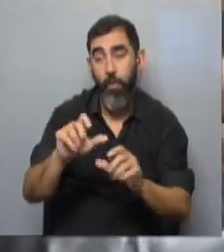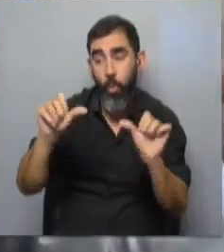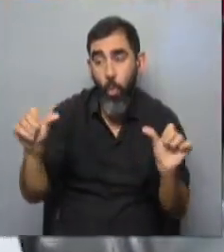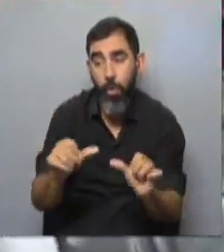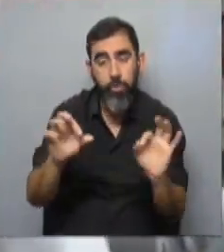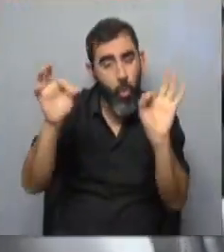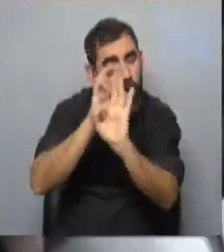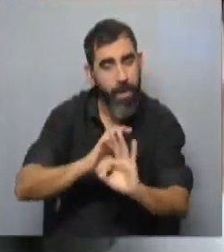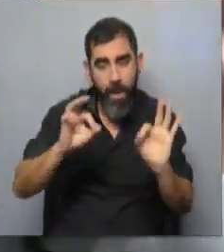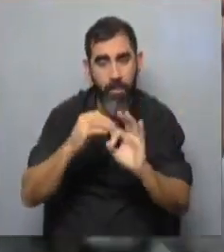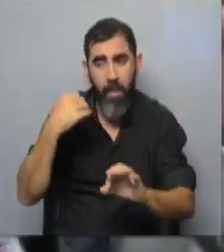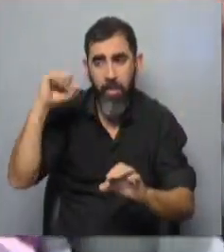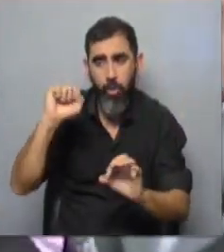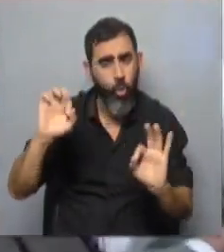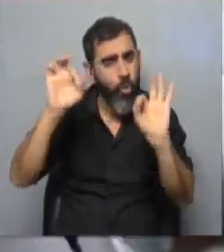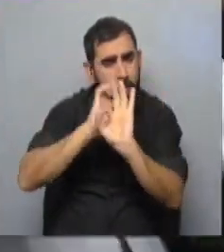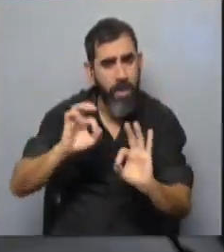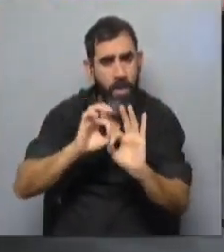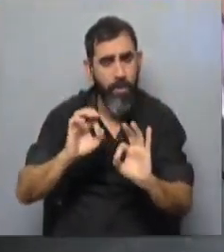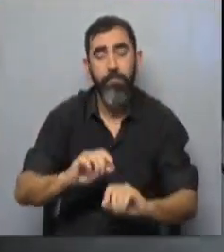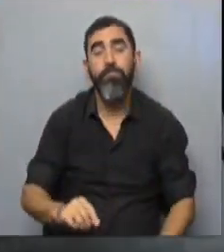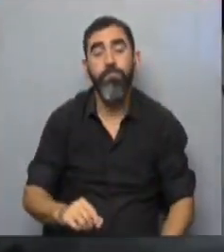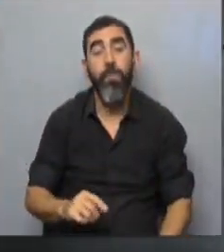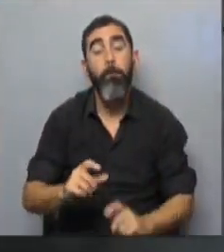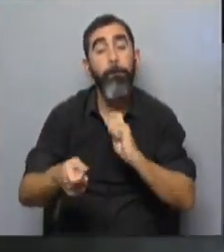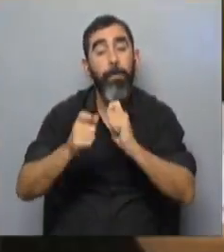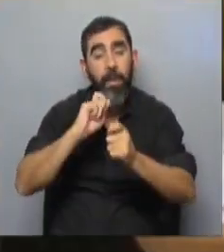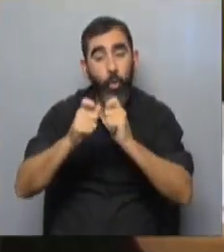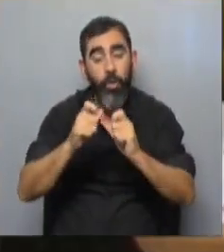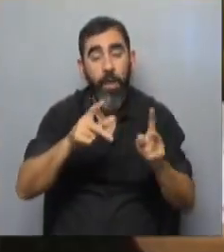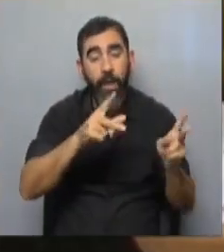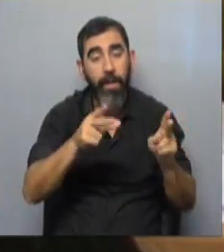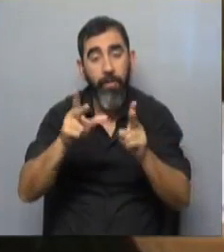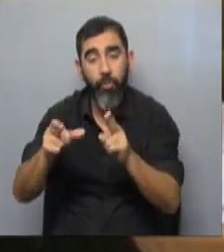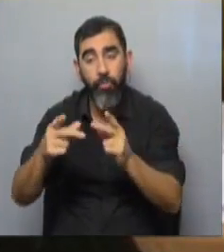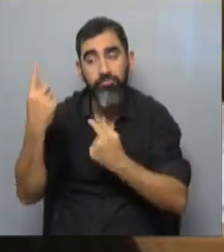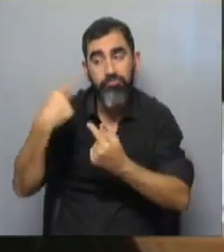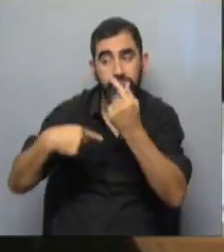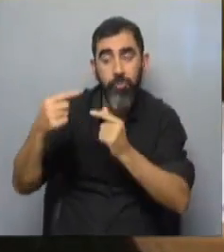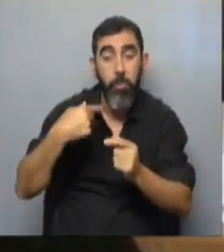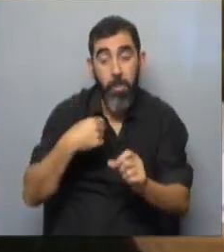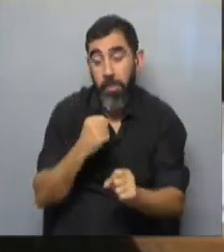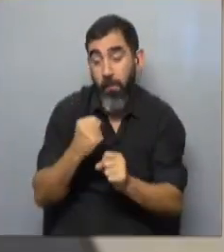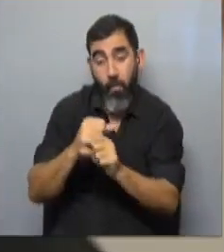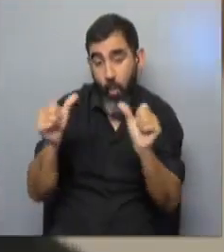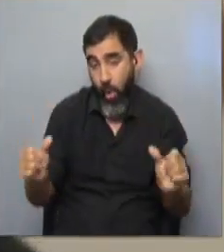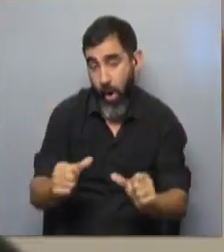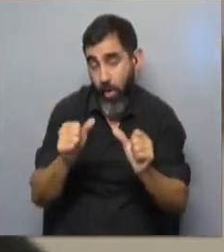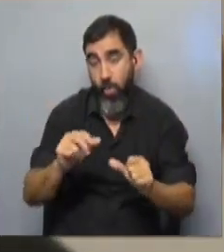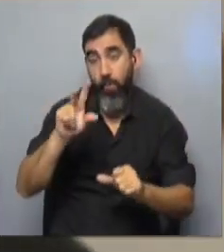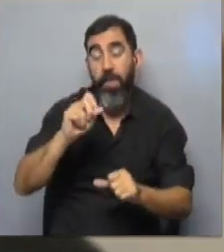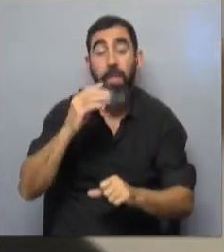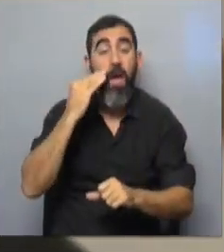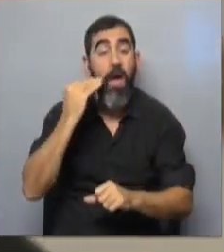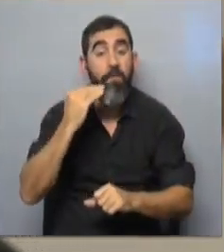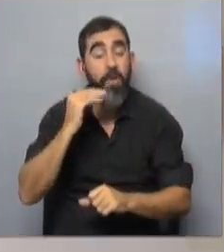malo, no ha cometido ningún delito y no es un delincuente. Es periodista y editor y está siendo castigado por hacer su trabajo. El 20 de abril, un juez